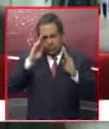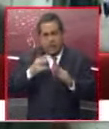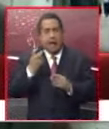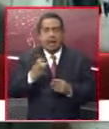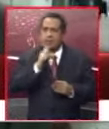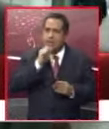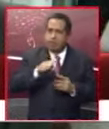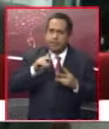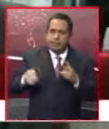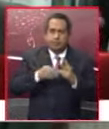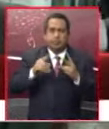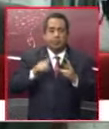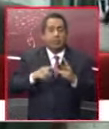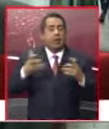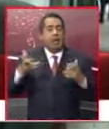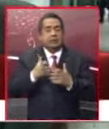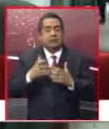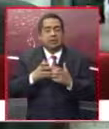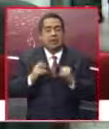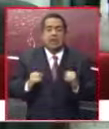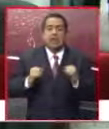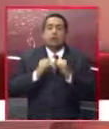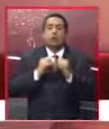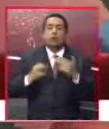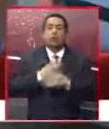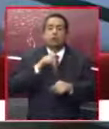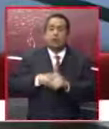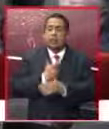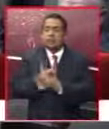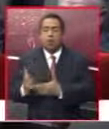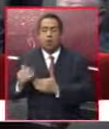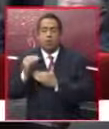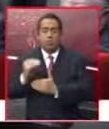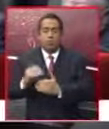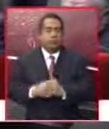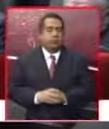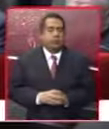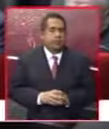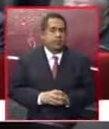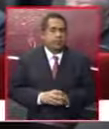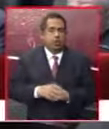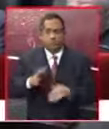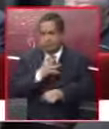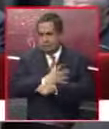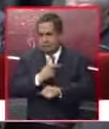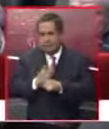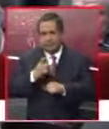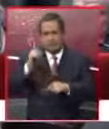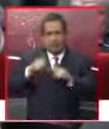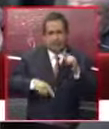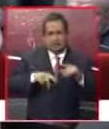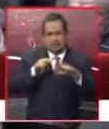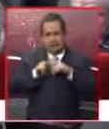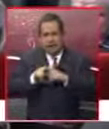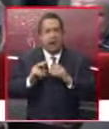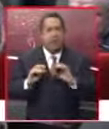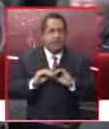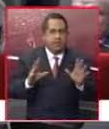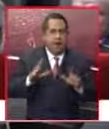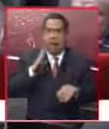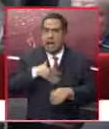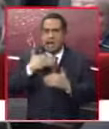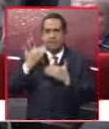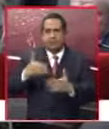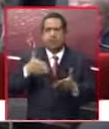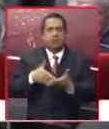como también la creación del Instituto Nacional de Salarios Mínimos. Con el tema de transparencia y anticorrupción, evidentemente tenemos un plazo